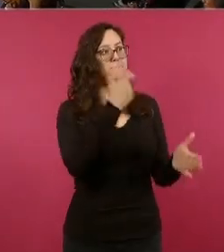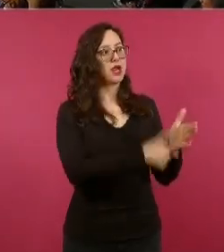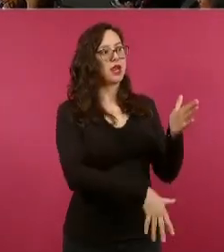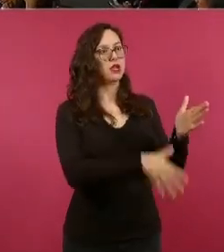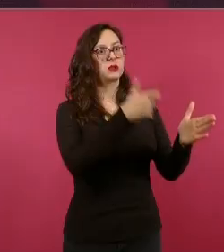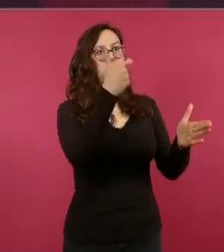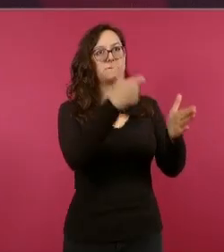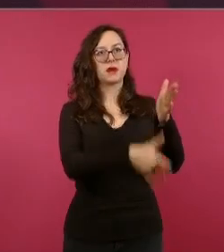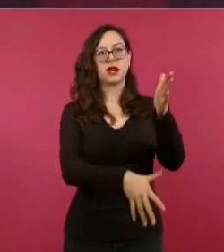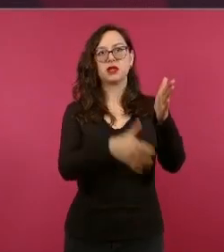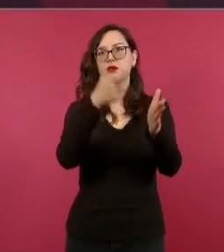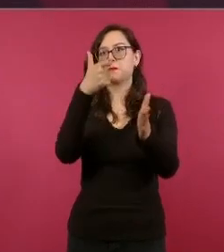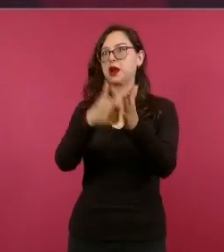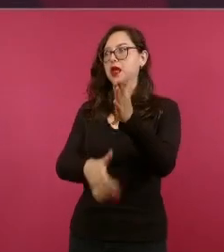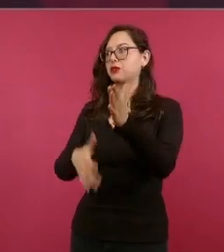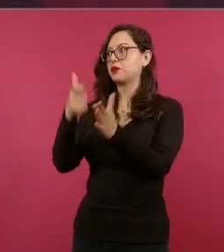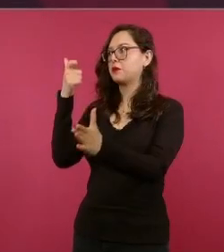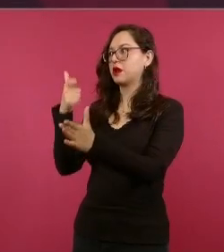Son un ejemplo,